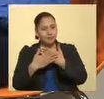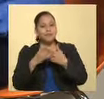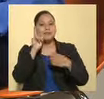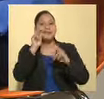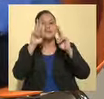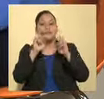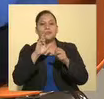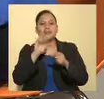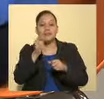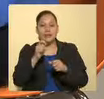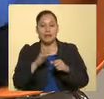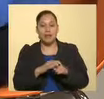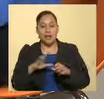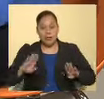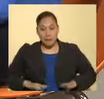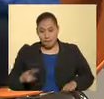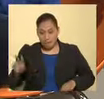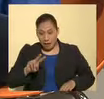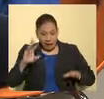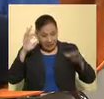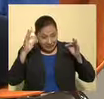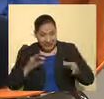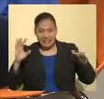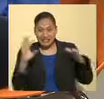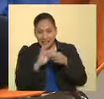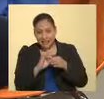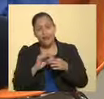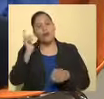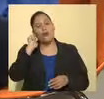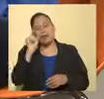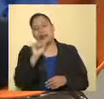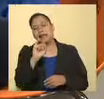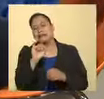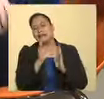de mañana va a ser ¿existe la pareja ideal? Esperemos que sí. Ojalá.